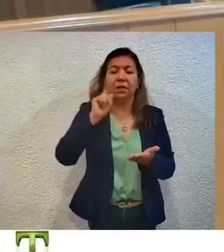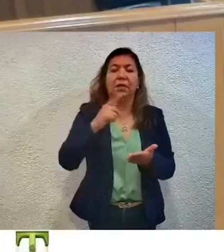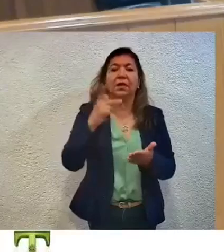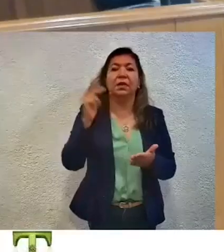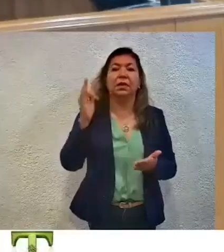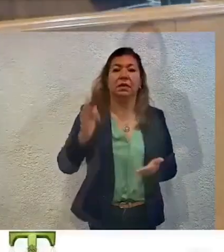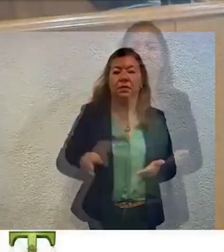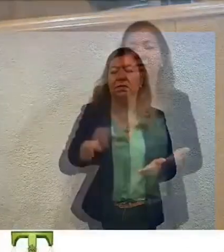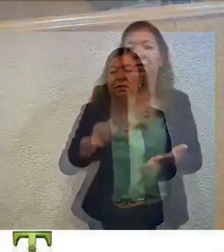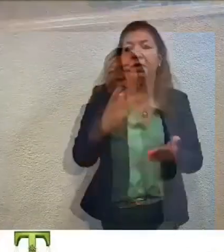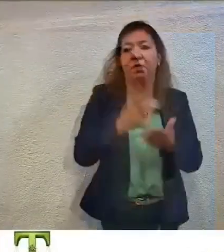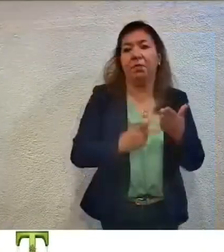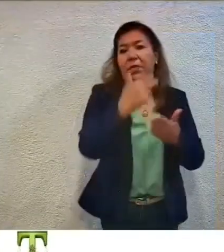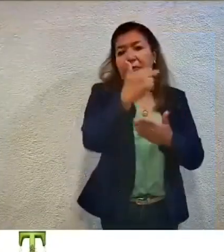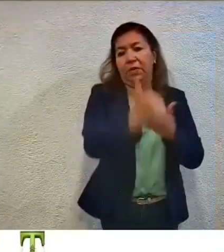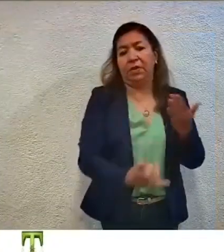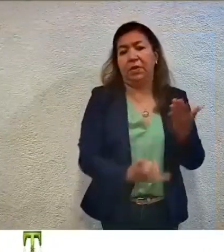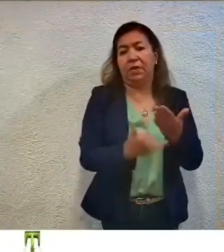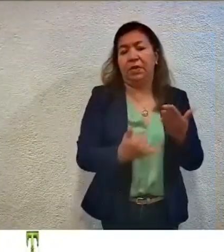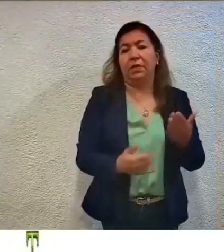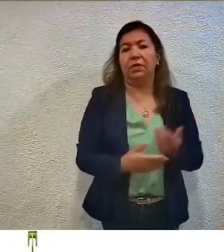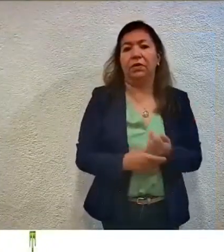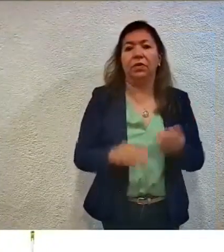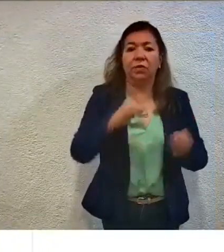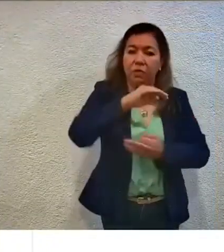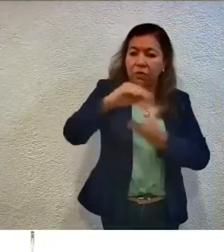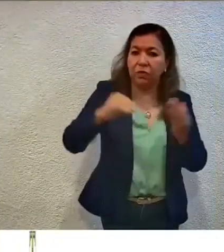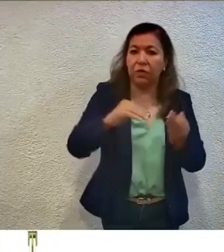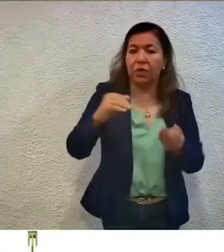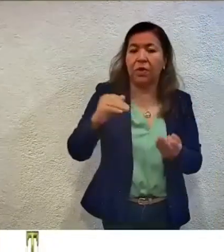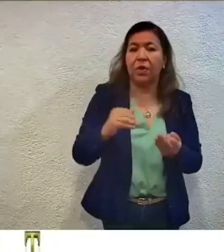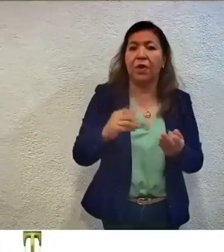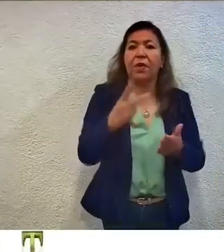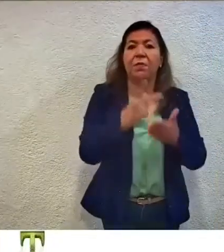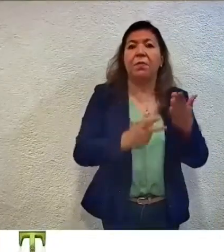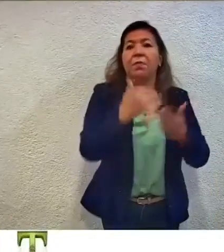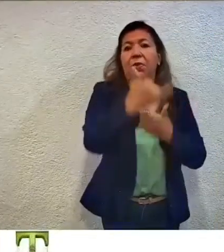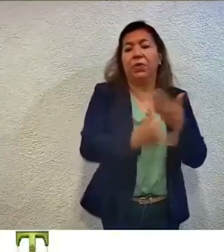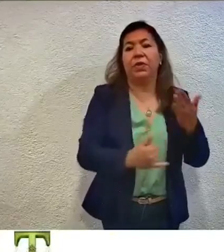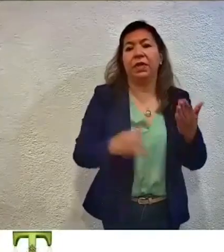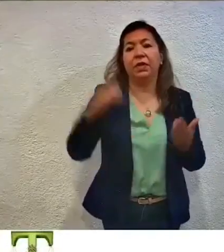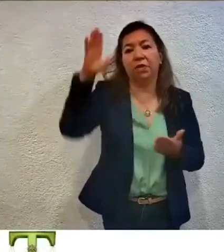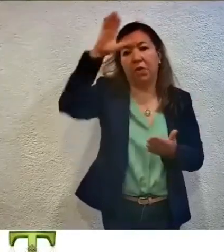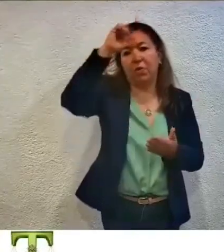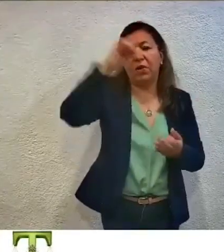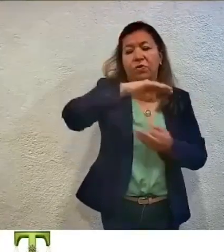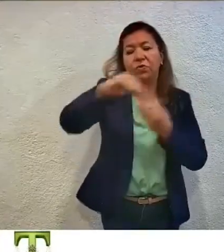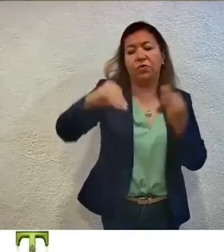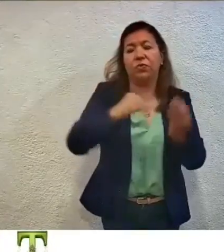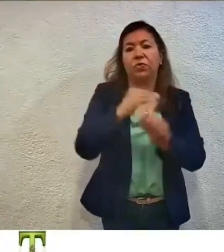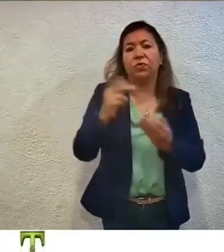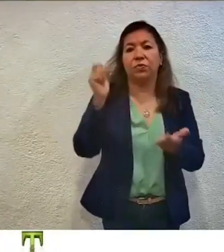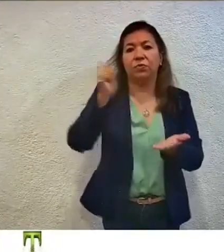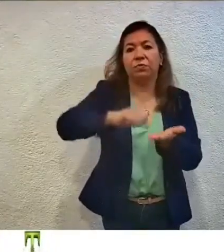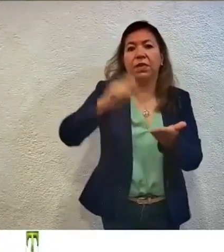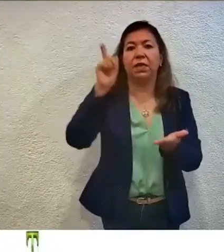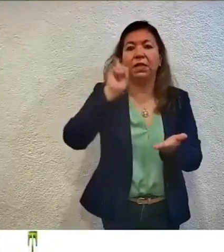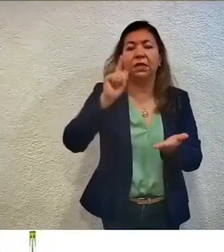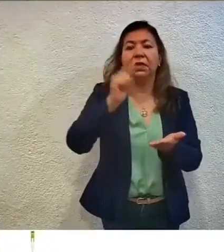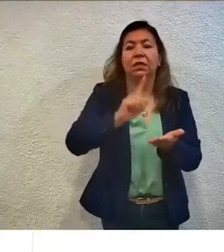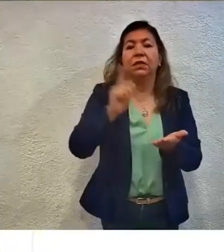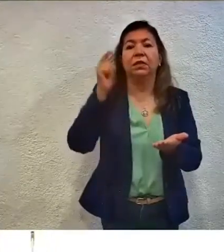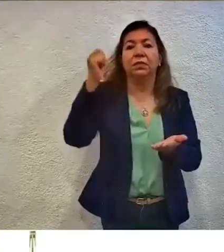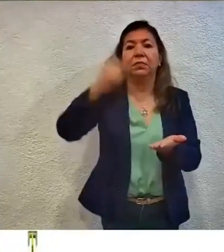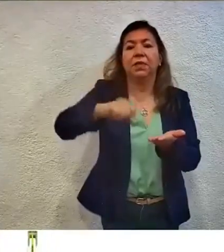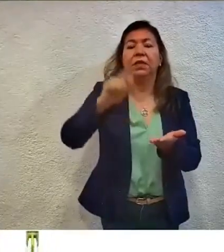Rodríguez Es Chinol. proyecto de mi ponencia. Gracias, magistrada. Magistrada presidenta, magistradas, magistrado, el proyecto de resolución fue aprobado por unanimidad de